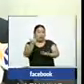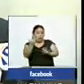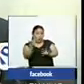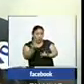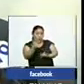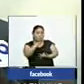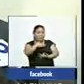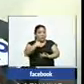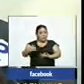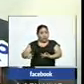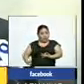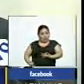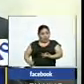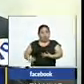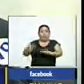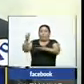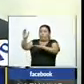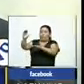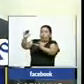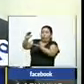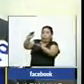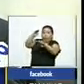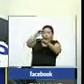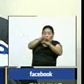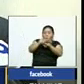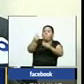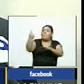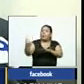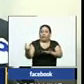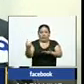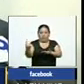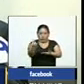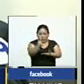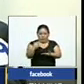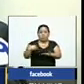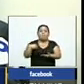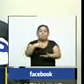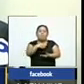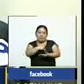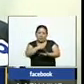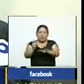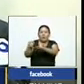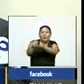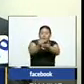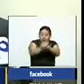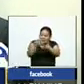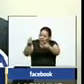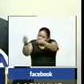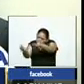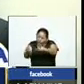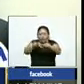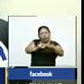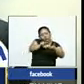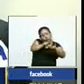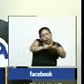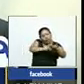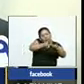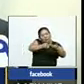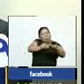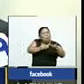mande el paquete a través del ministro de Hacienda, el paquete de información que se necesita, la